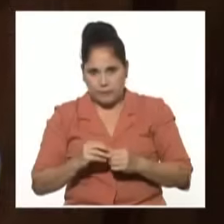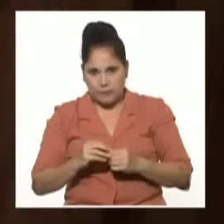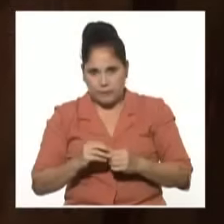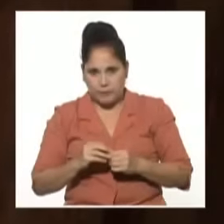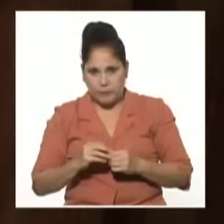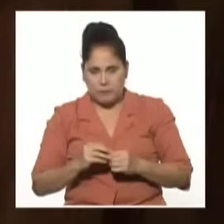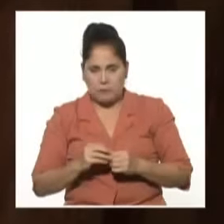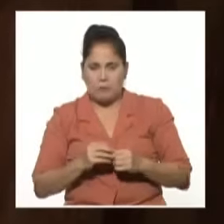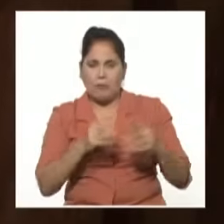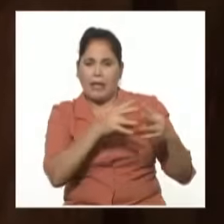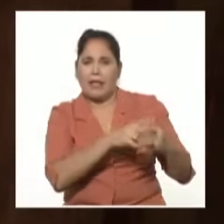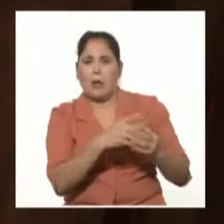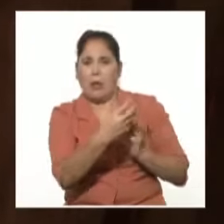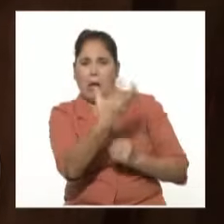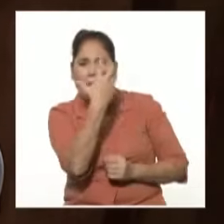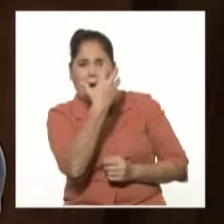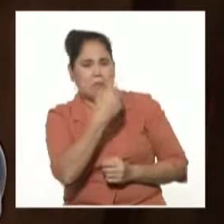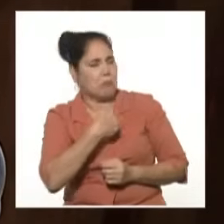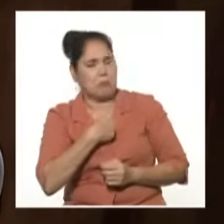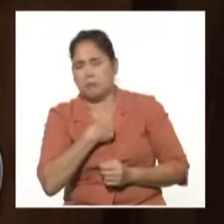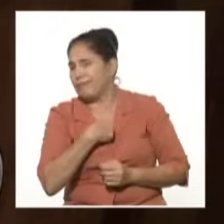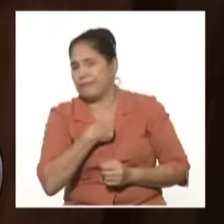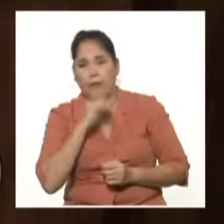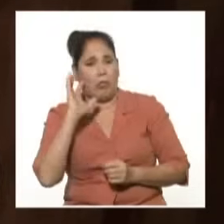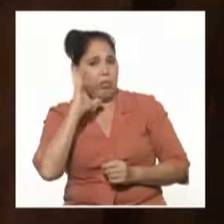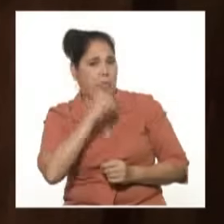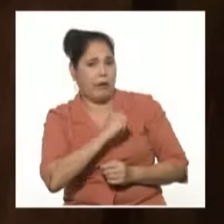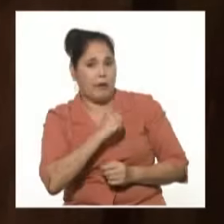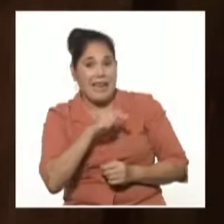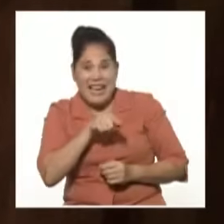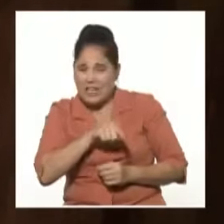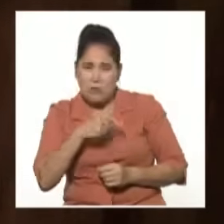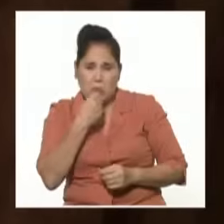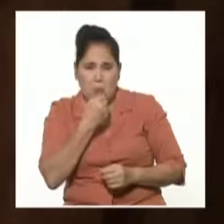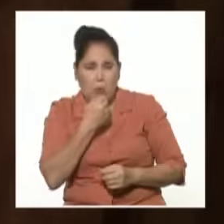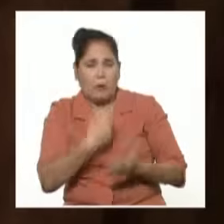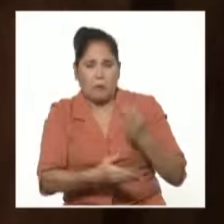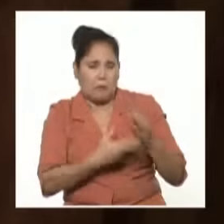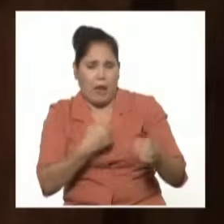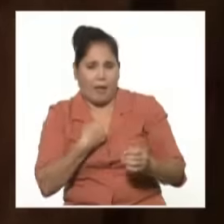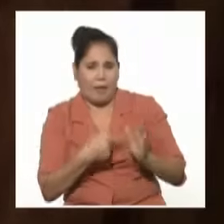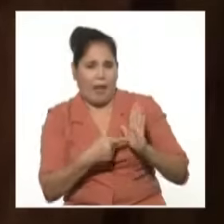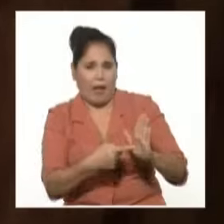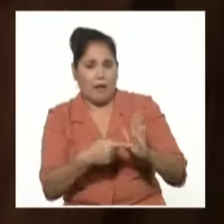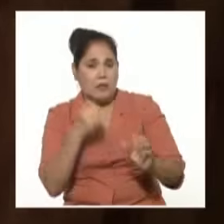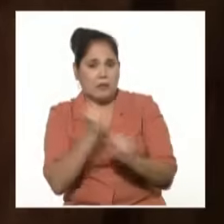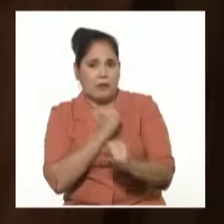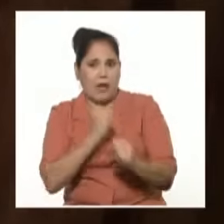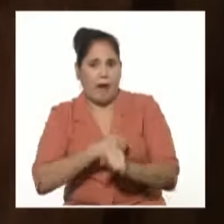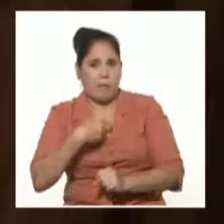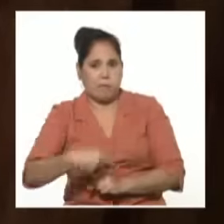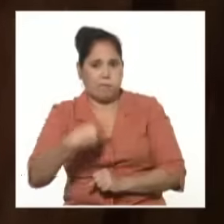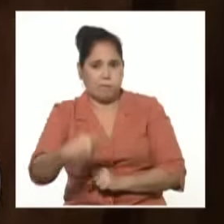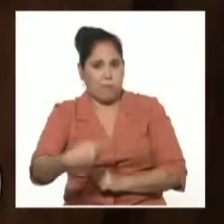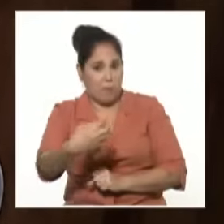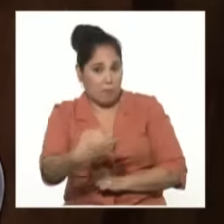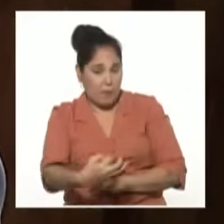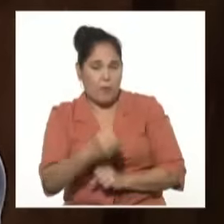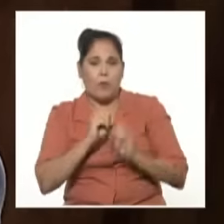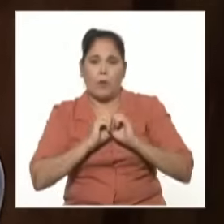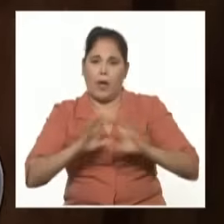y la desinformación, ya sabemos que no hay mejor antídoto que la verdad, el trabajo sistemático y el